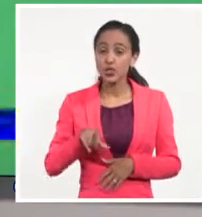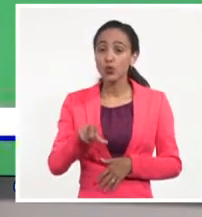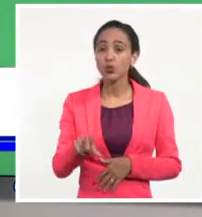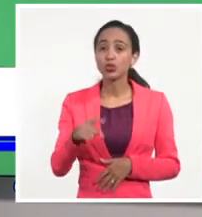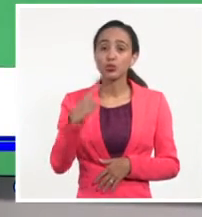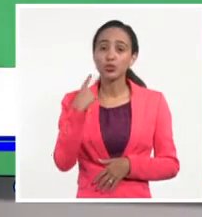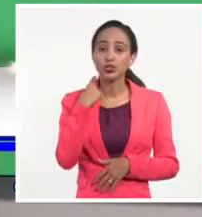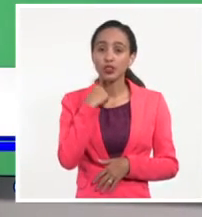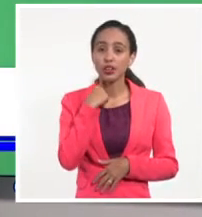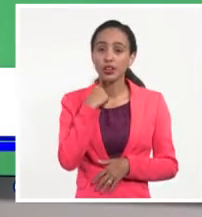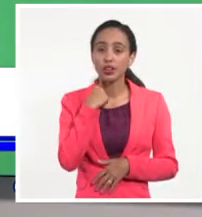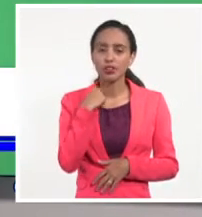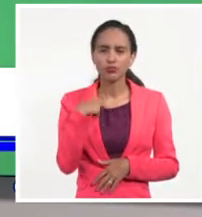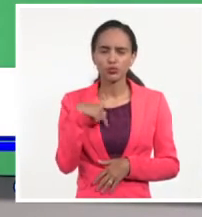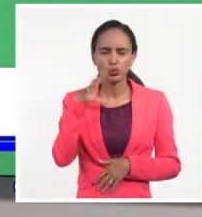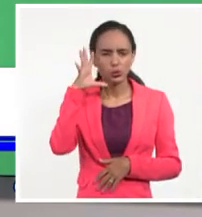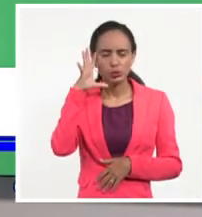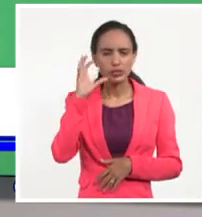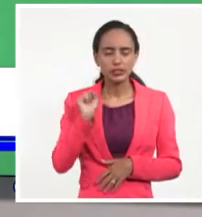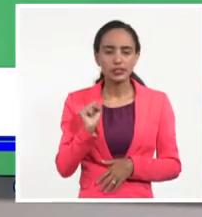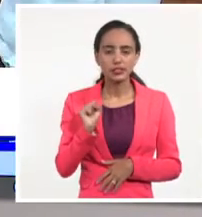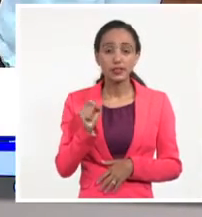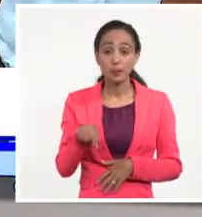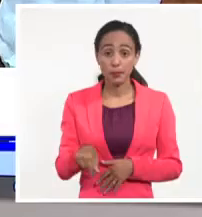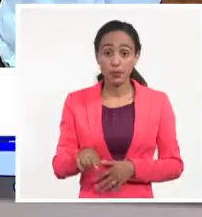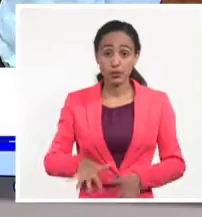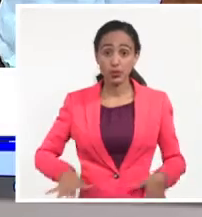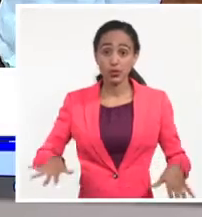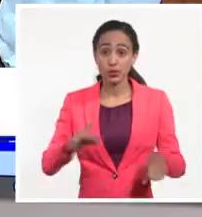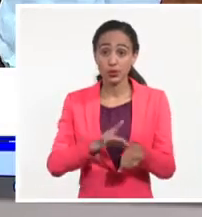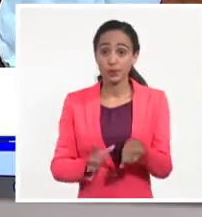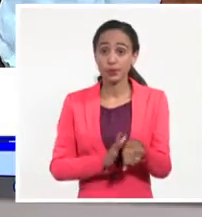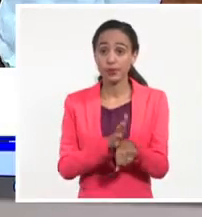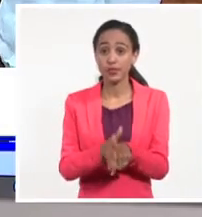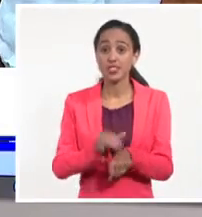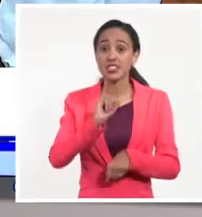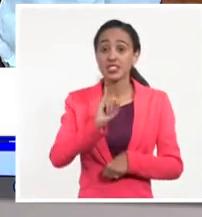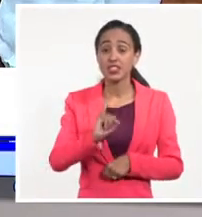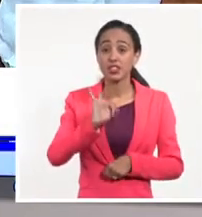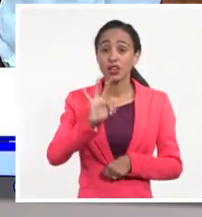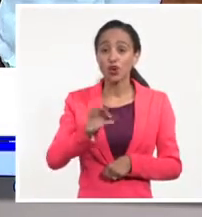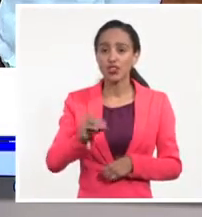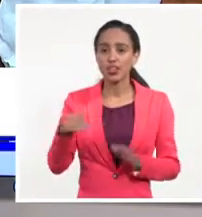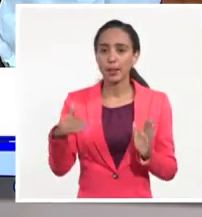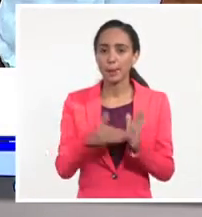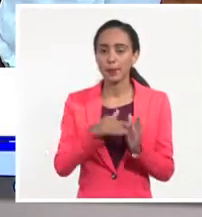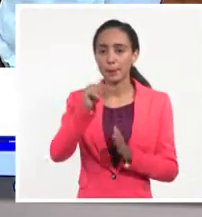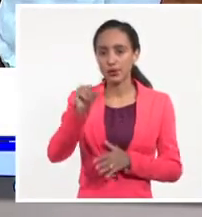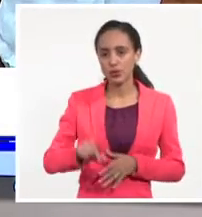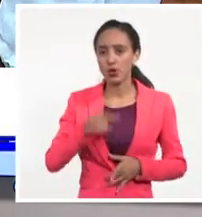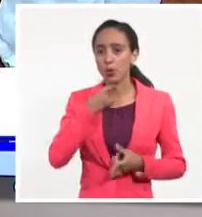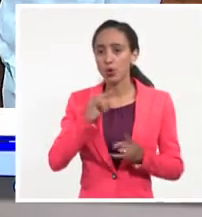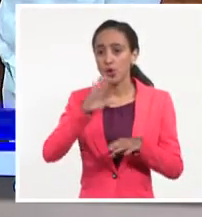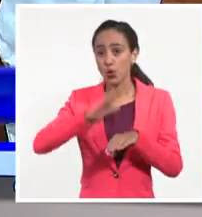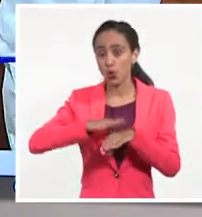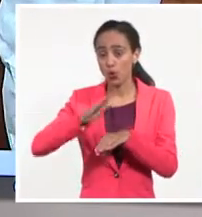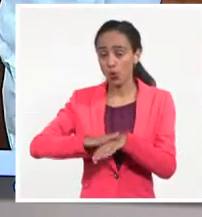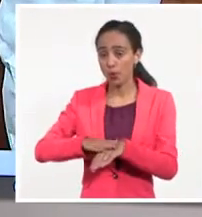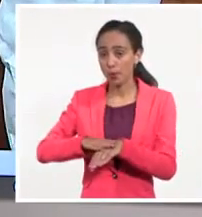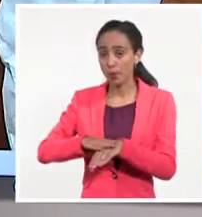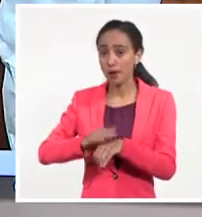es incomprensible. Durante la pandemia, 680.000 personas murieron de COVID-19 y